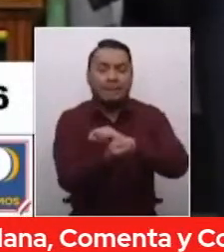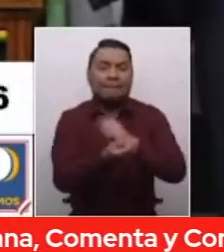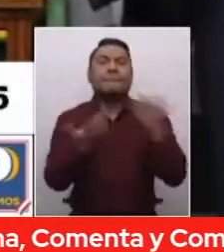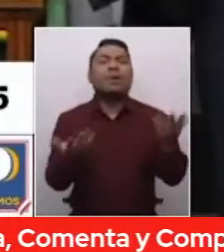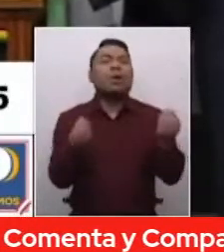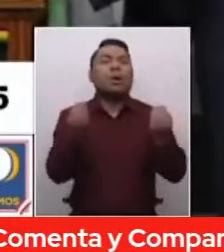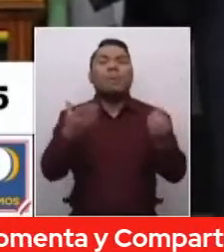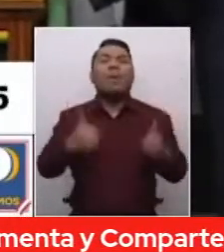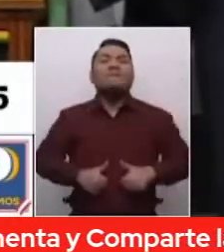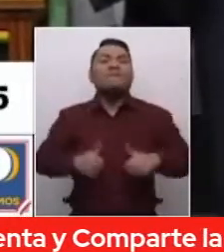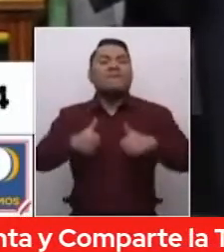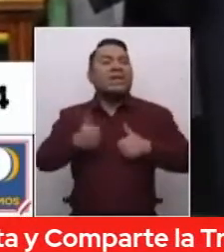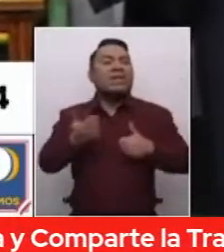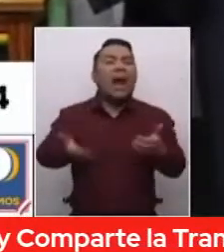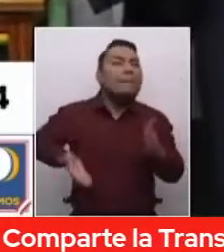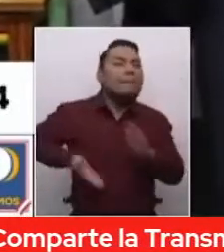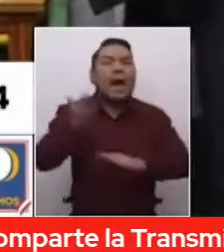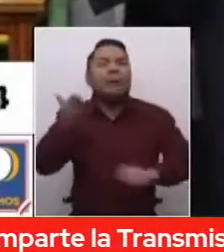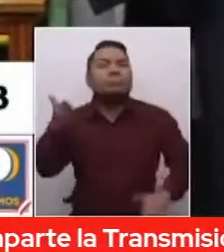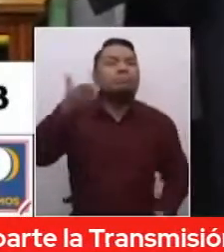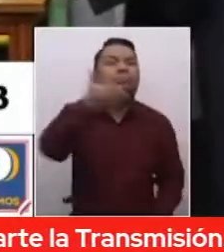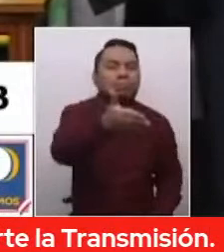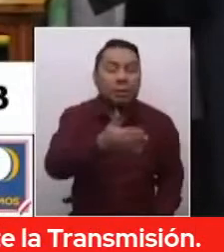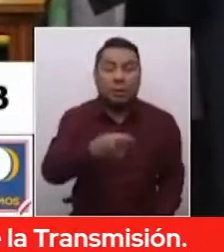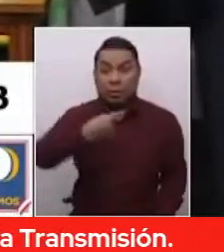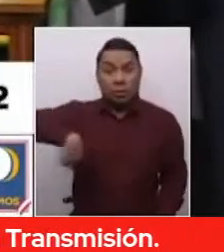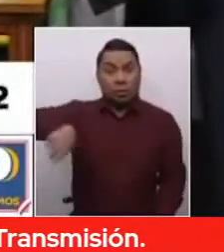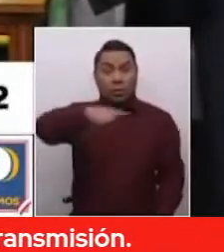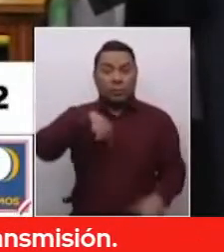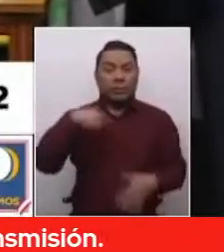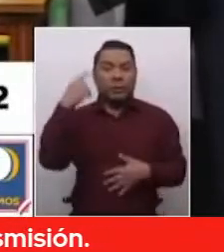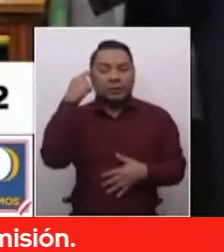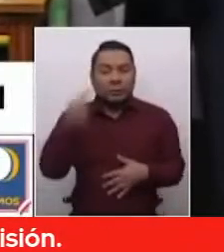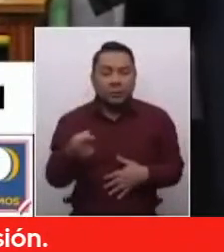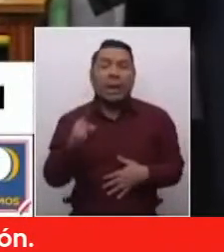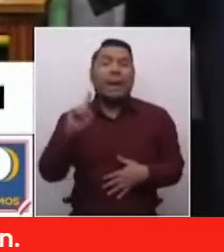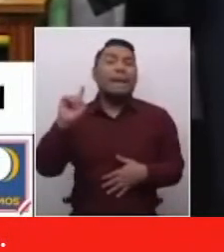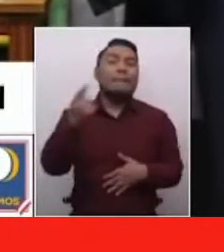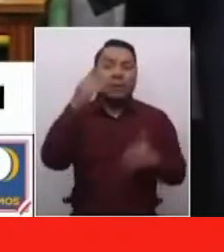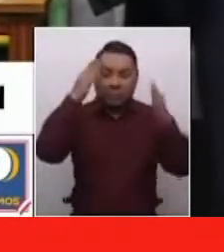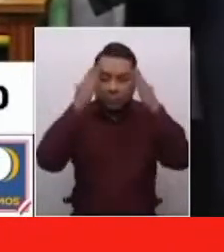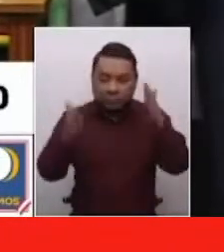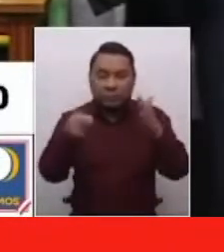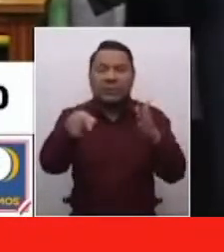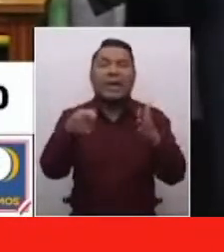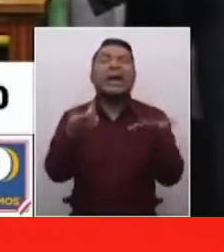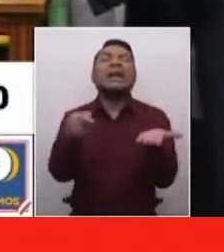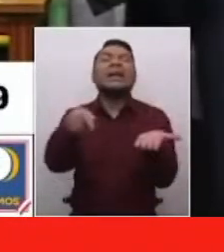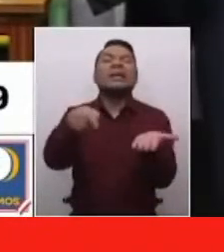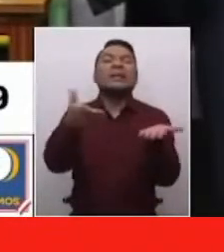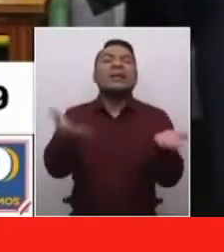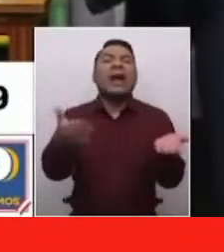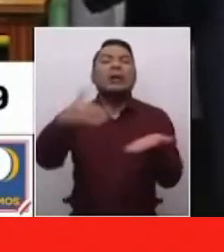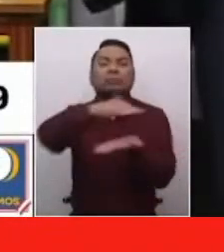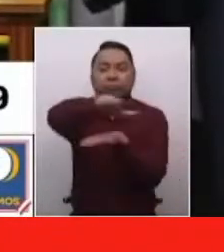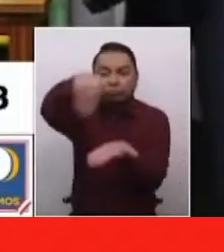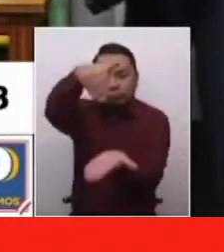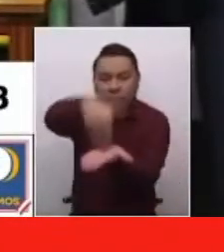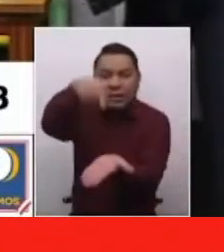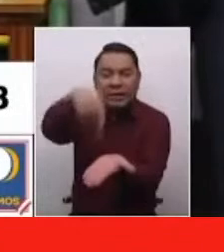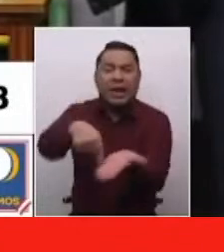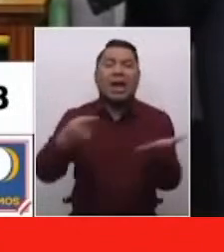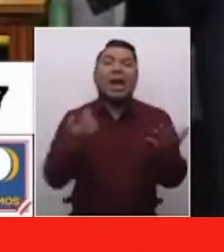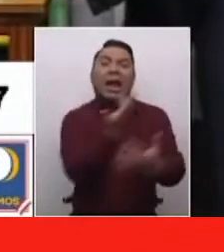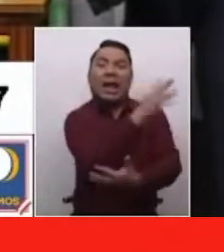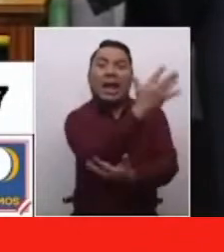que tenemos. Nosotros por algún motivo hemos puesto al centro lo que viene a ser la parte de gras y